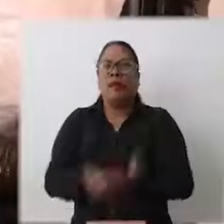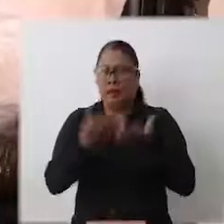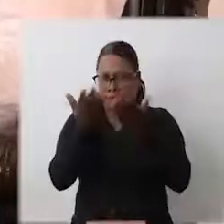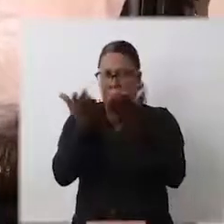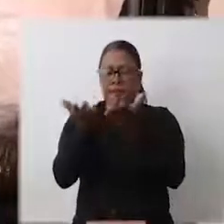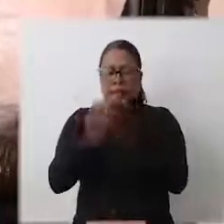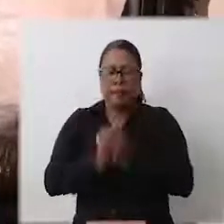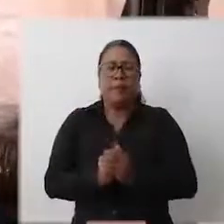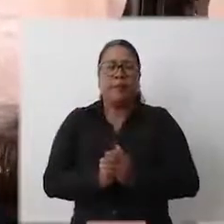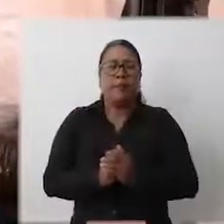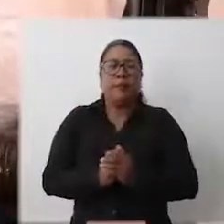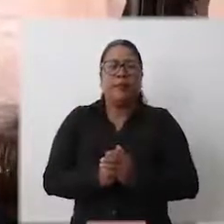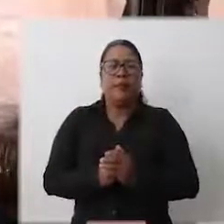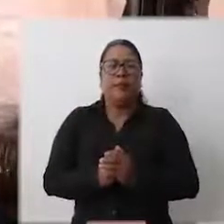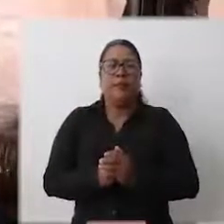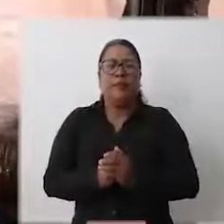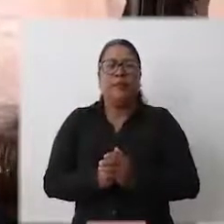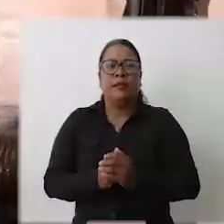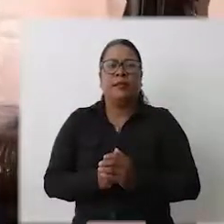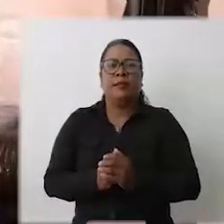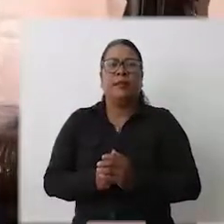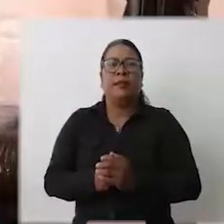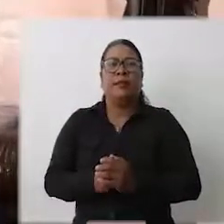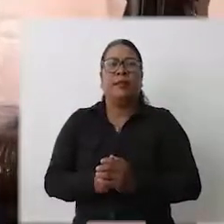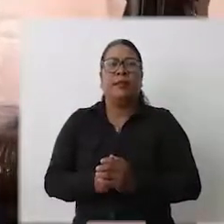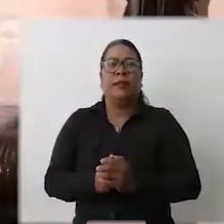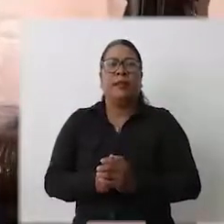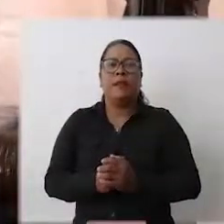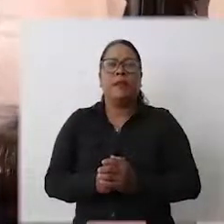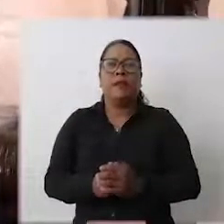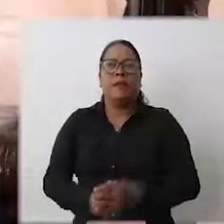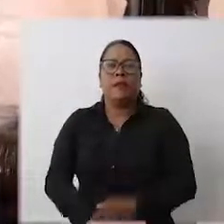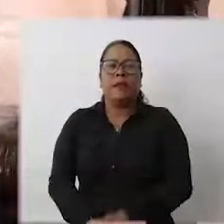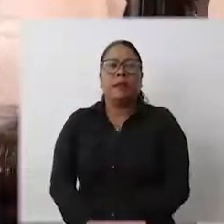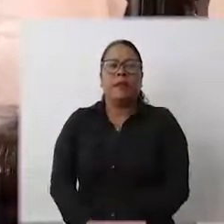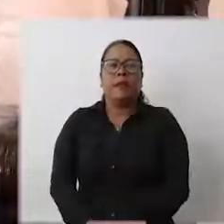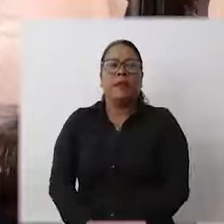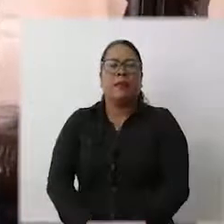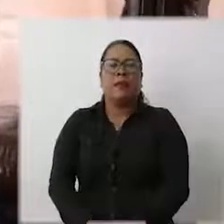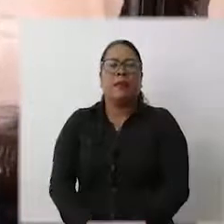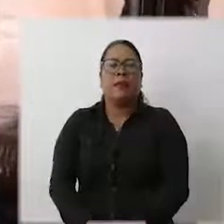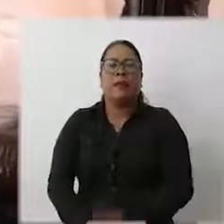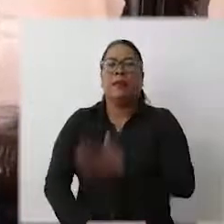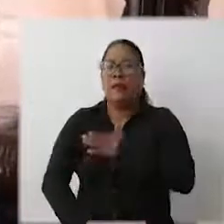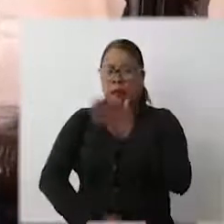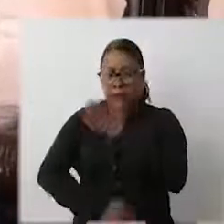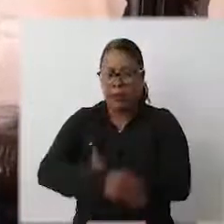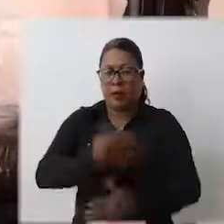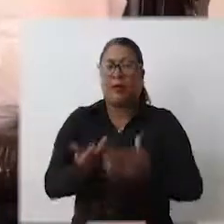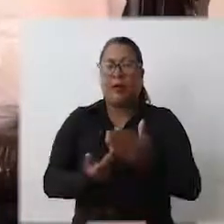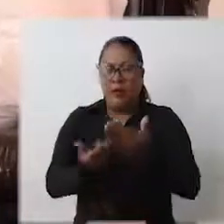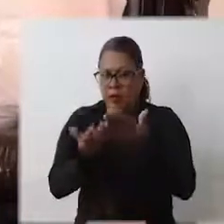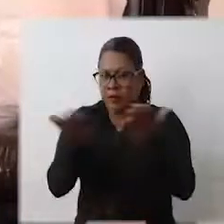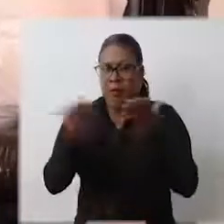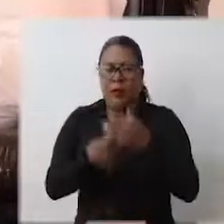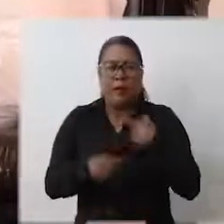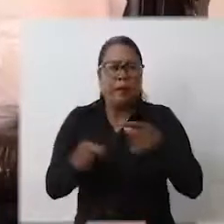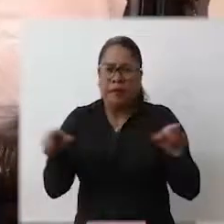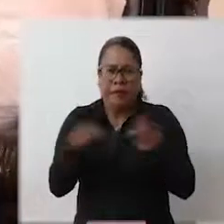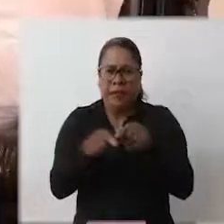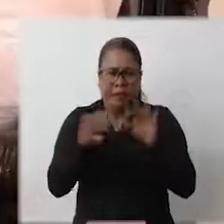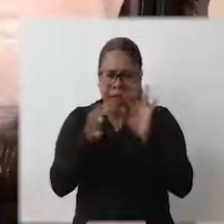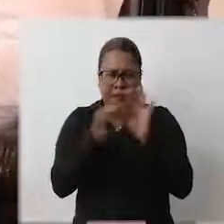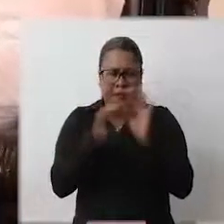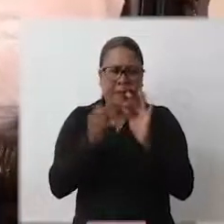administración, en campaña se propuso, ¿no? Una vinculación del trabajo que se puede hacer, y sobre todo